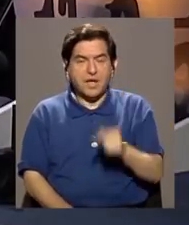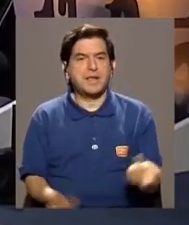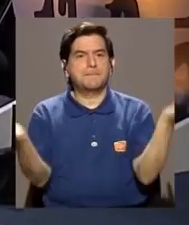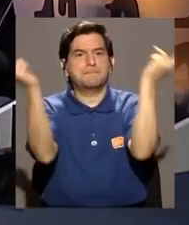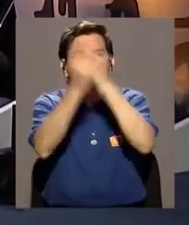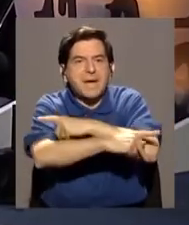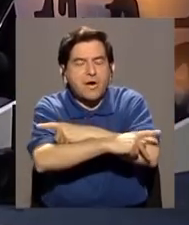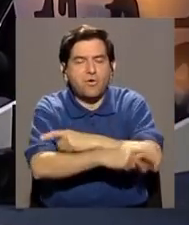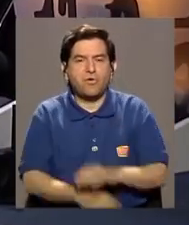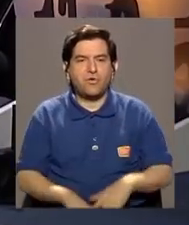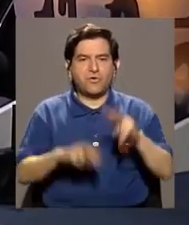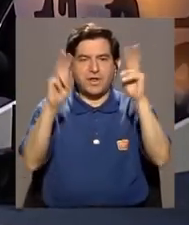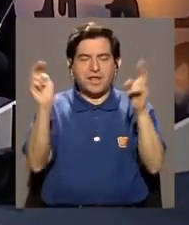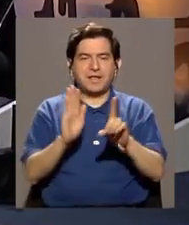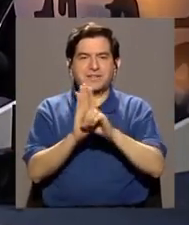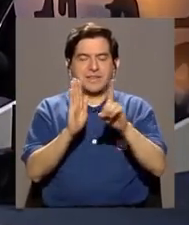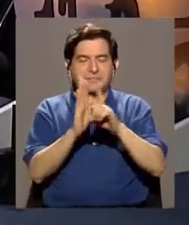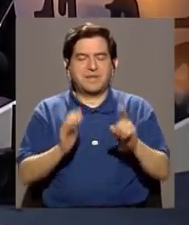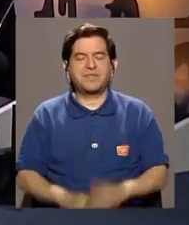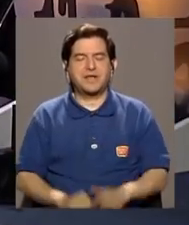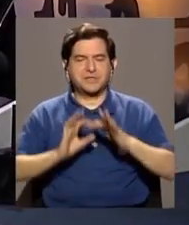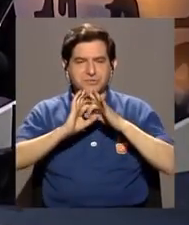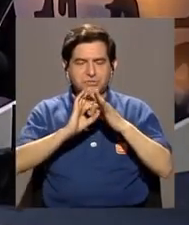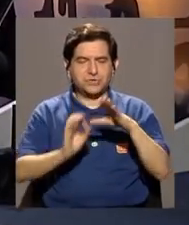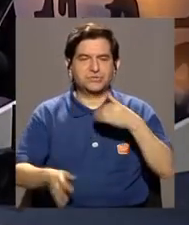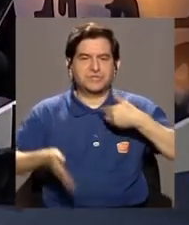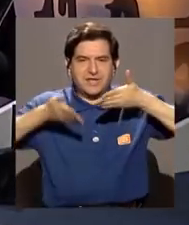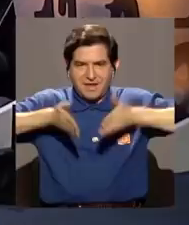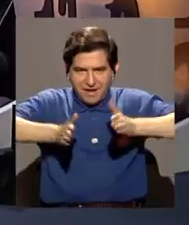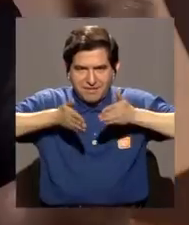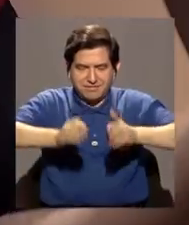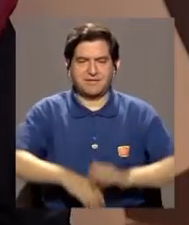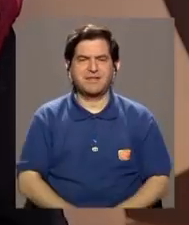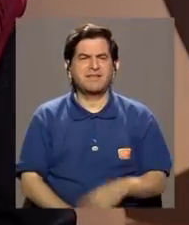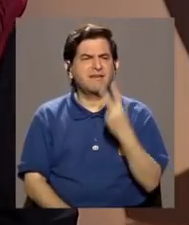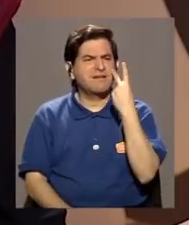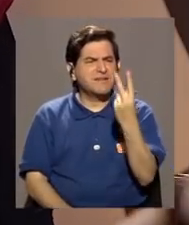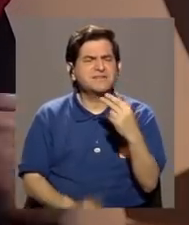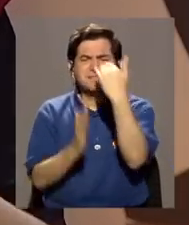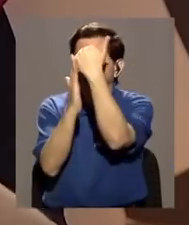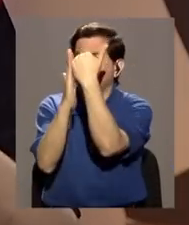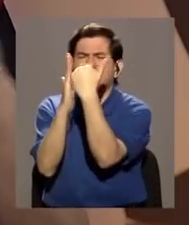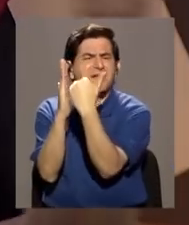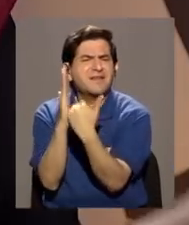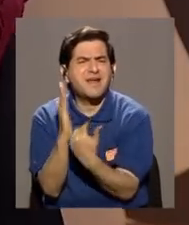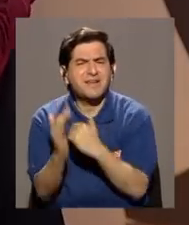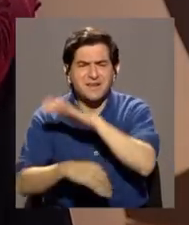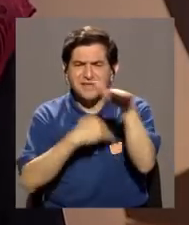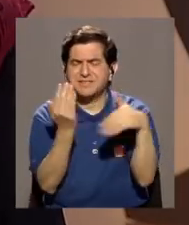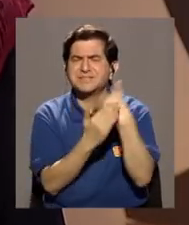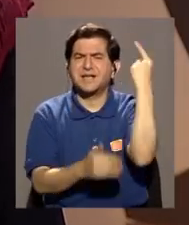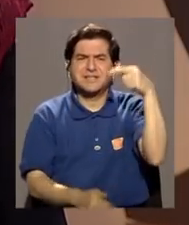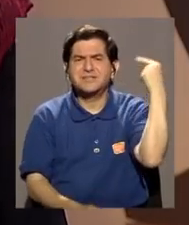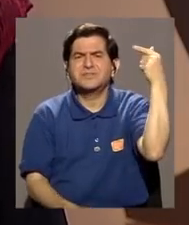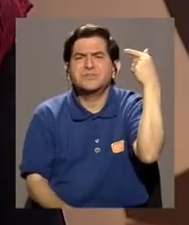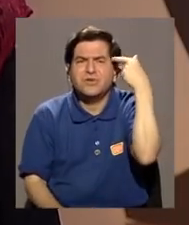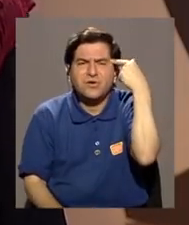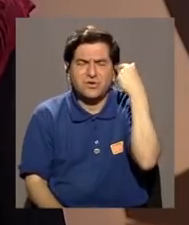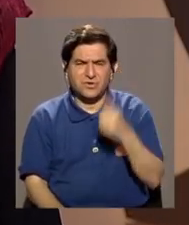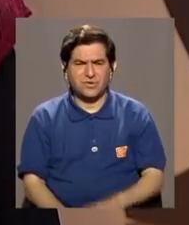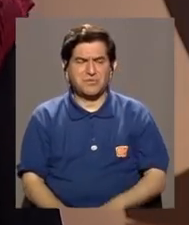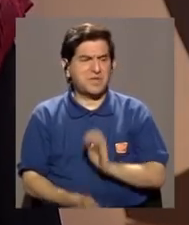peor en materia de derechos sexuales y reproductivos y si vemos la lista son todos los gobiernos